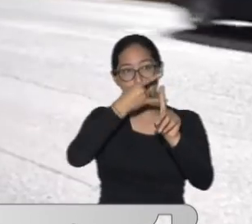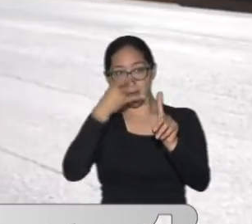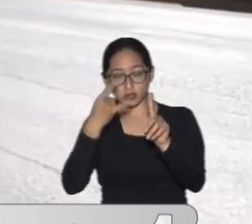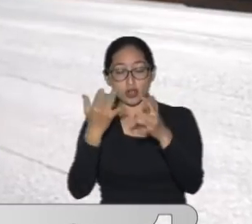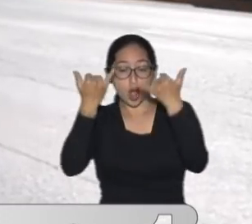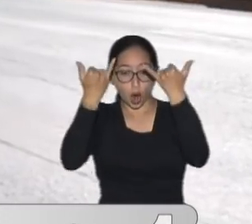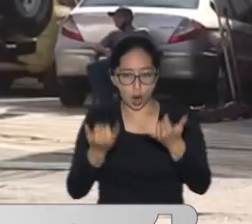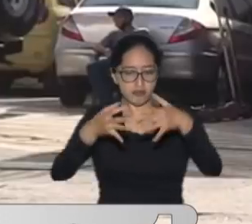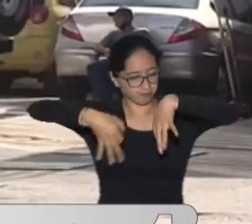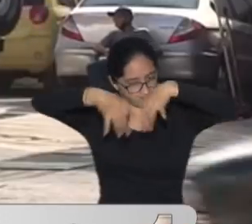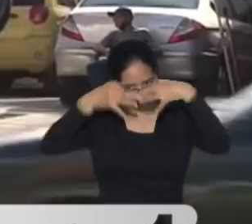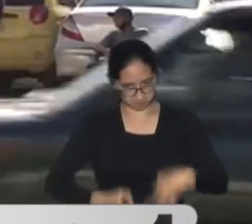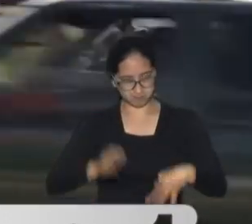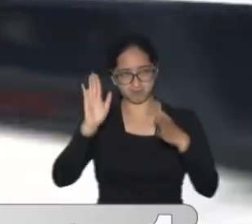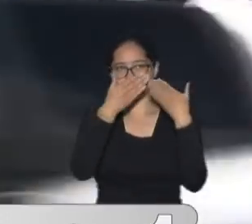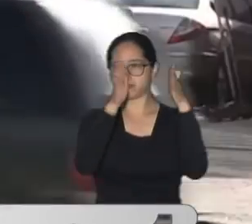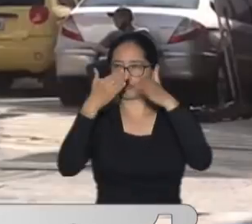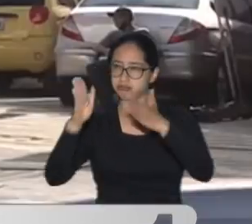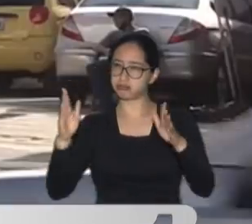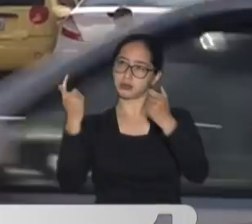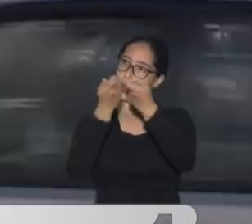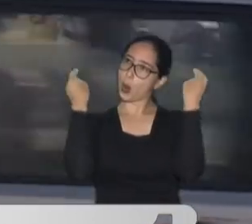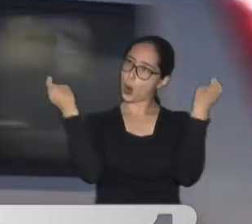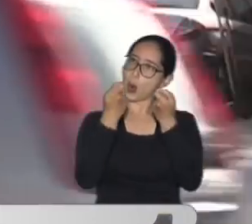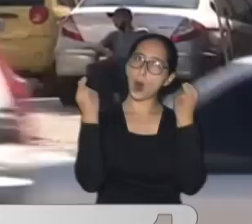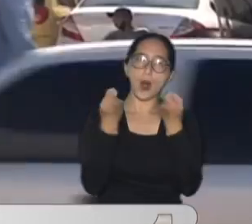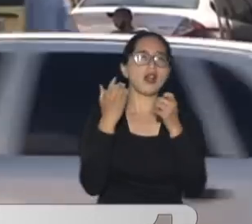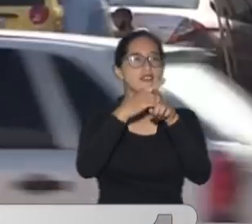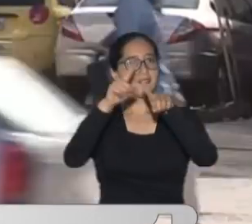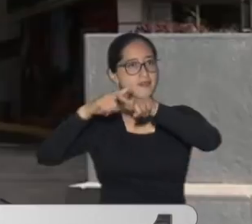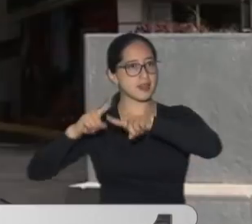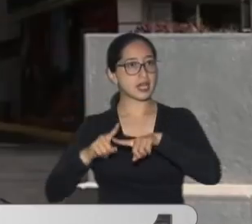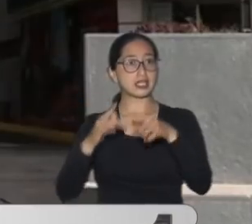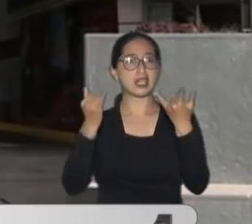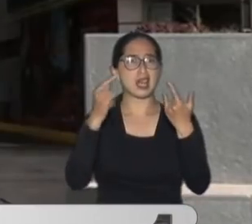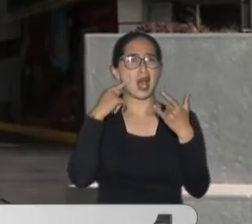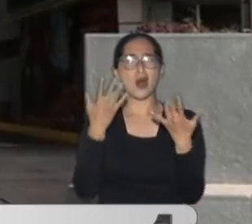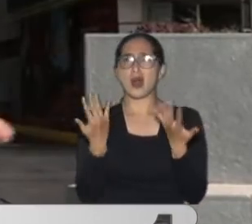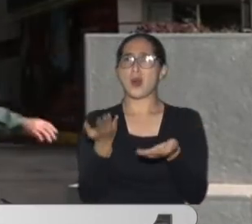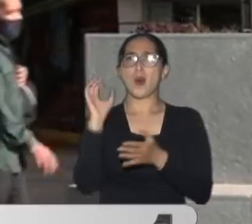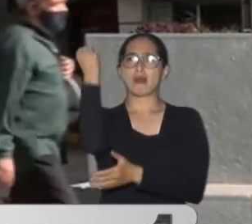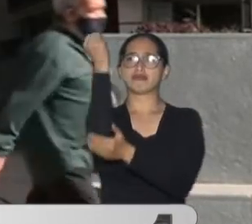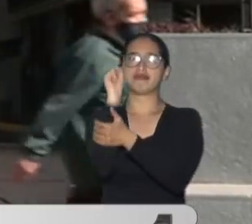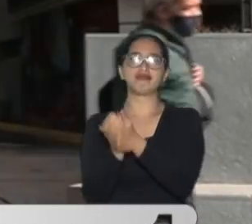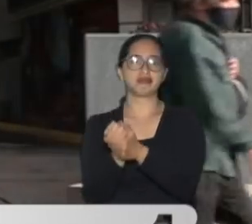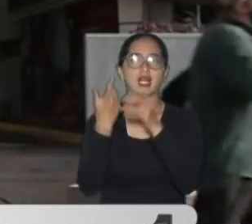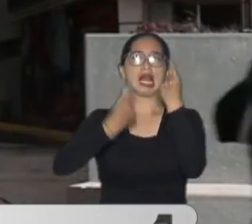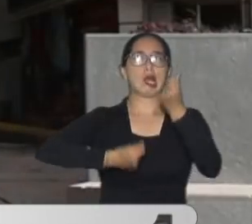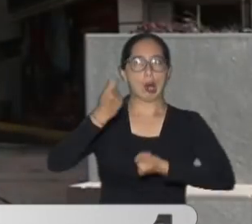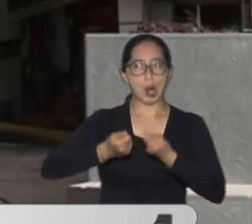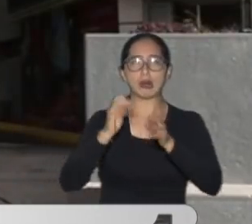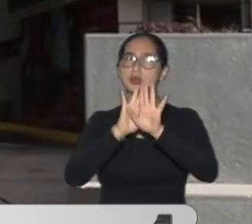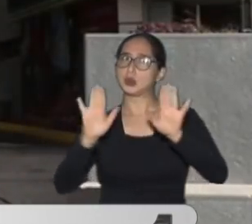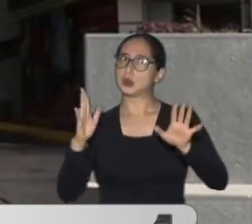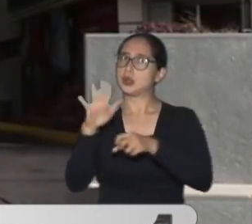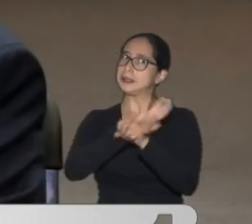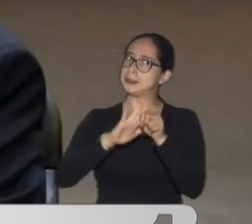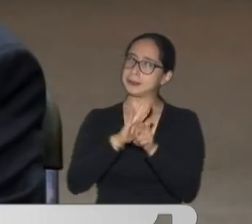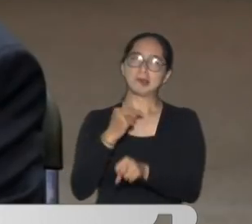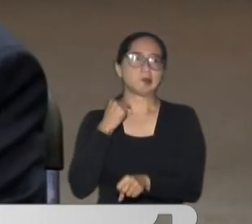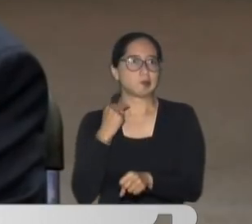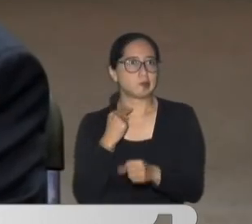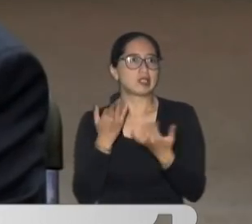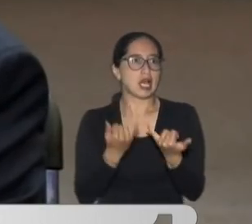La reactivación llega en medio de la grave crisis que agobia a los venezolanos y se da cuando hay fuertes dudas frente a las